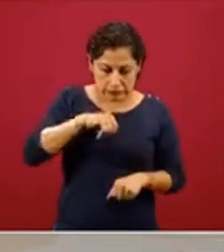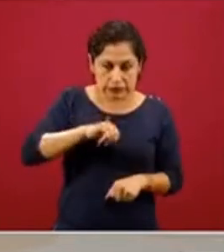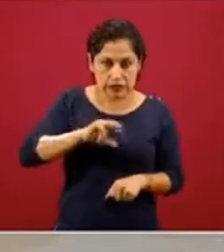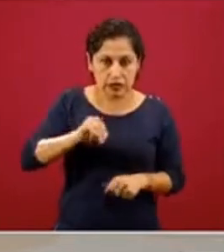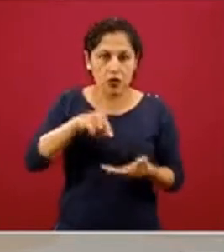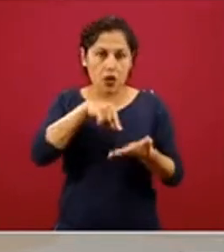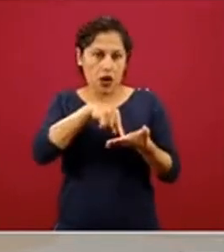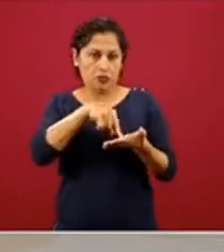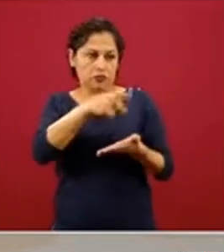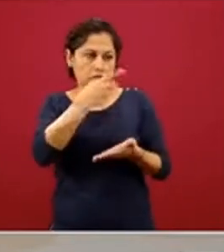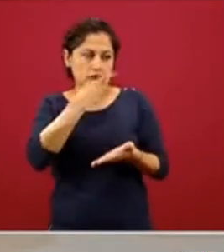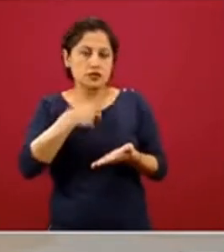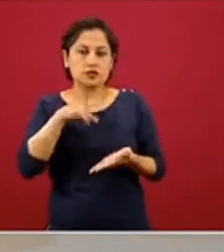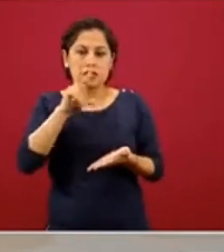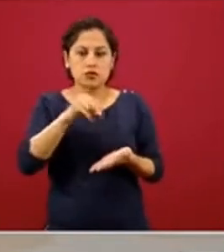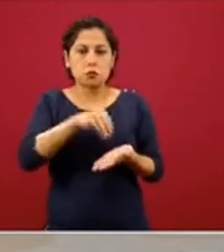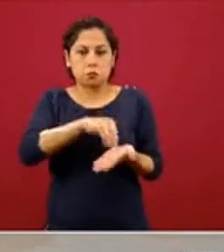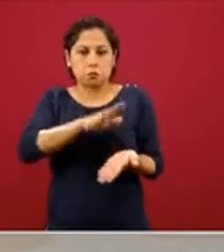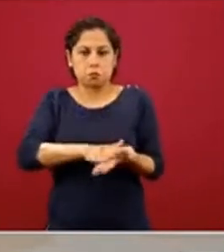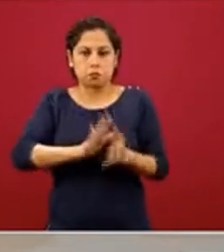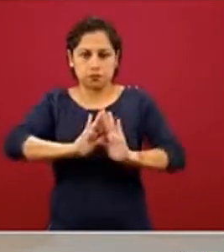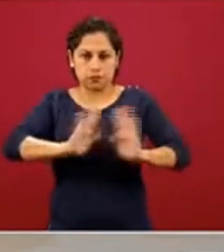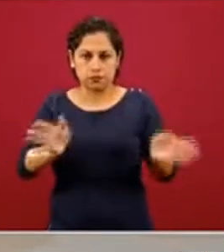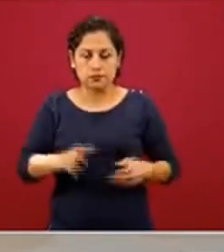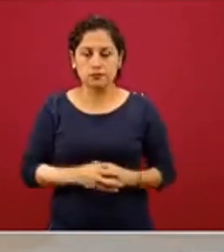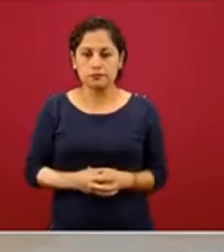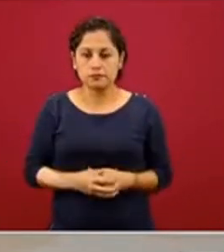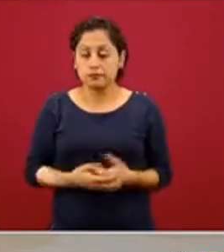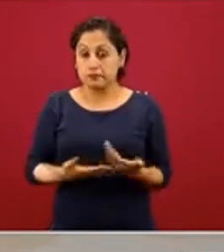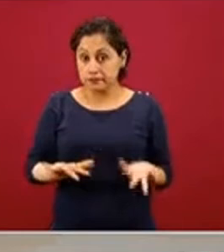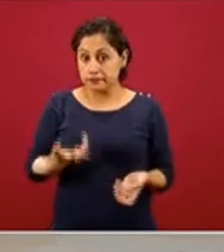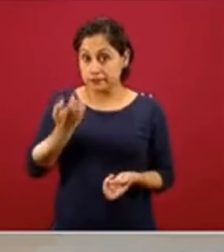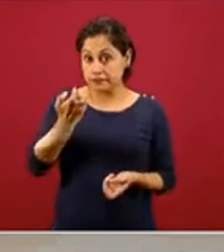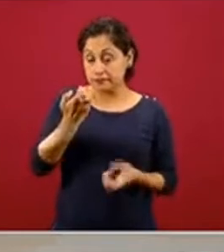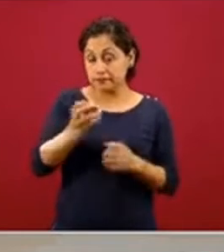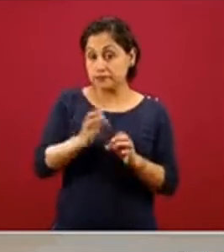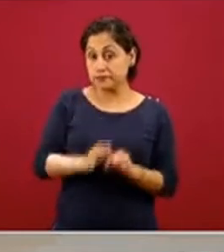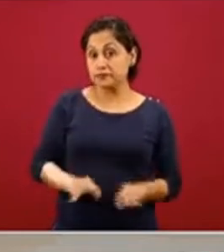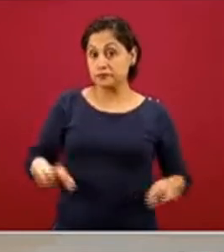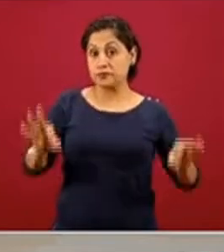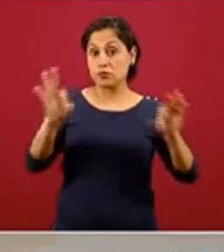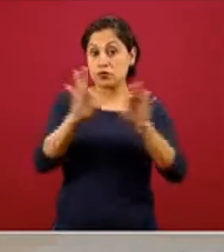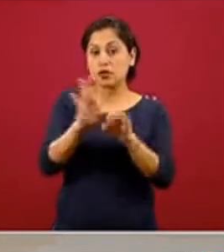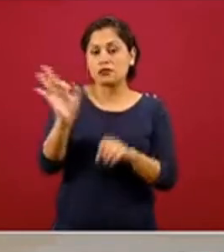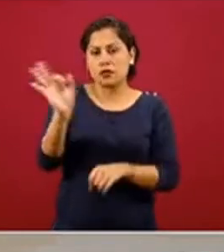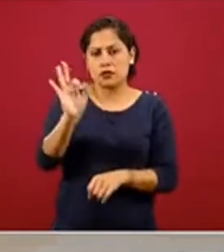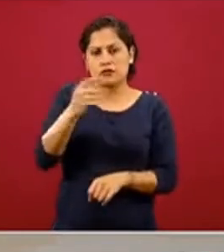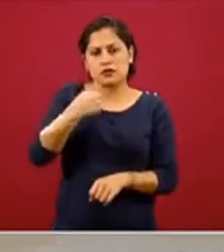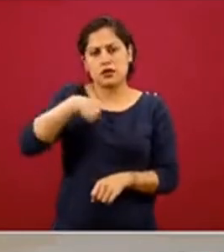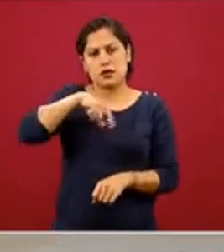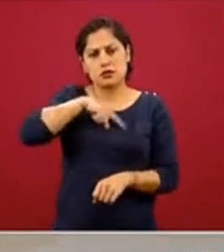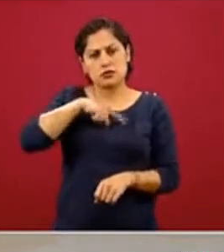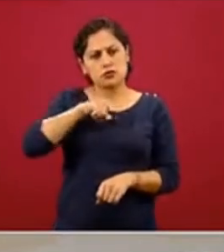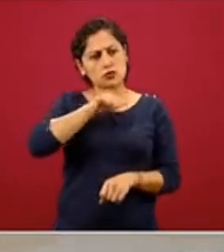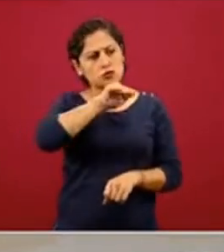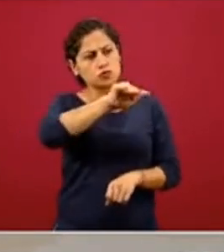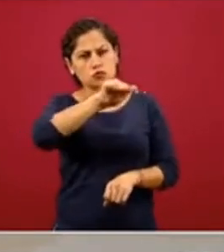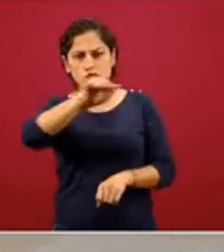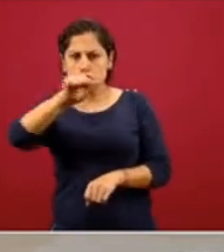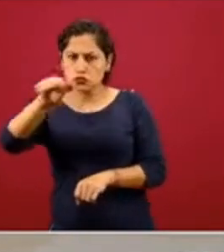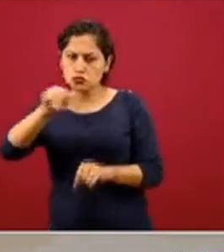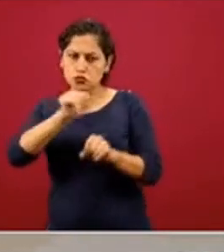que se registra en el estudio de caso. Sería importante, a lo mejor es algún planteamiento que vamos a hacer a los grupos correspondientes que